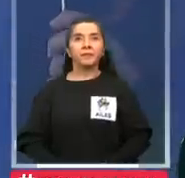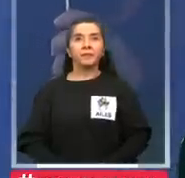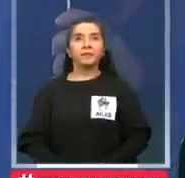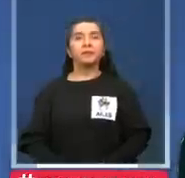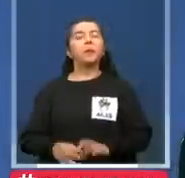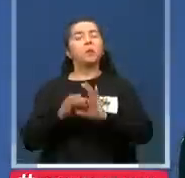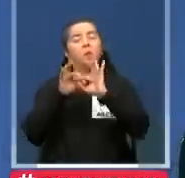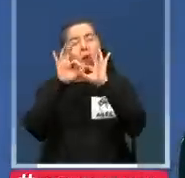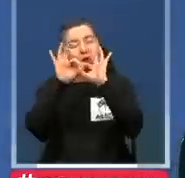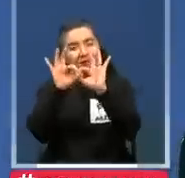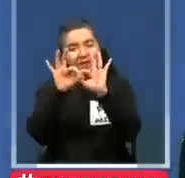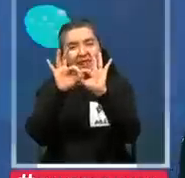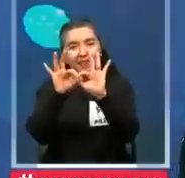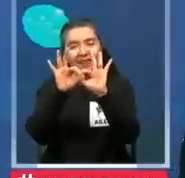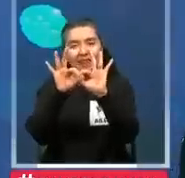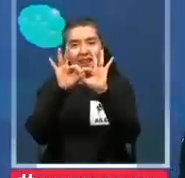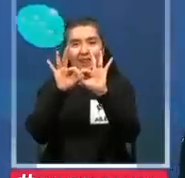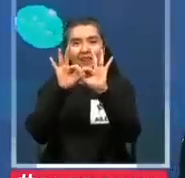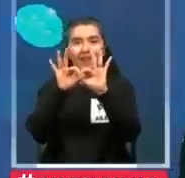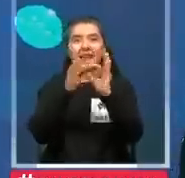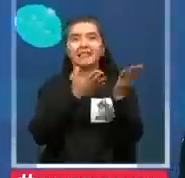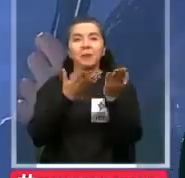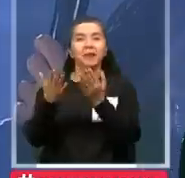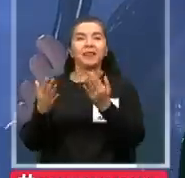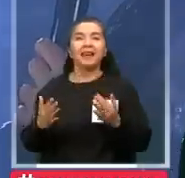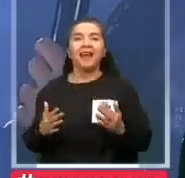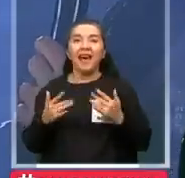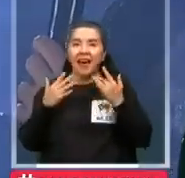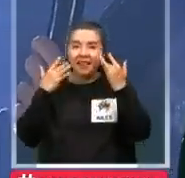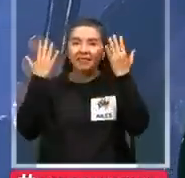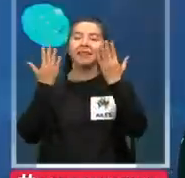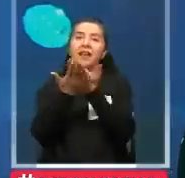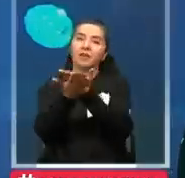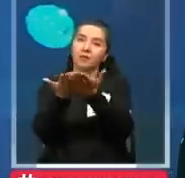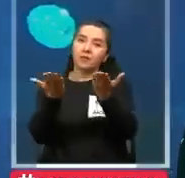Igualmente, muchas gracias por traer la alegría de ustedes.